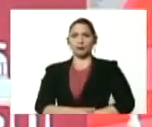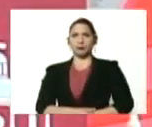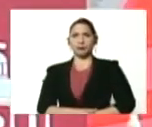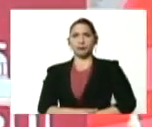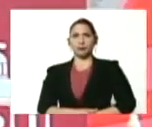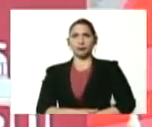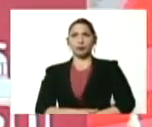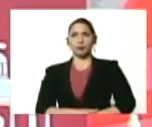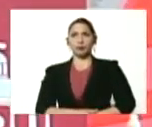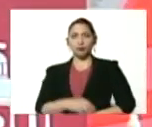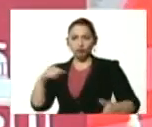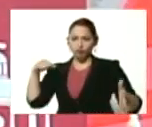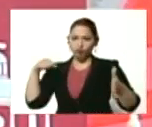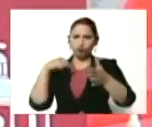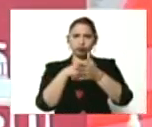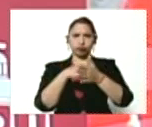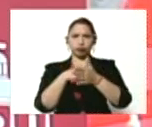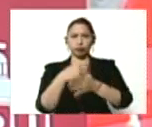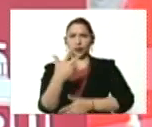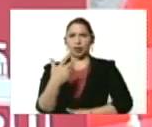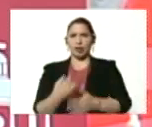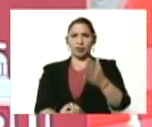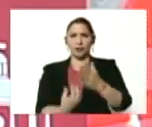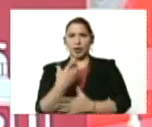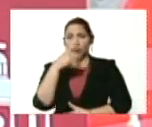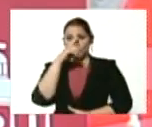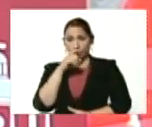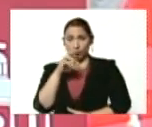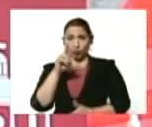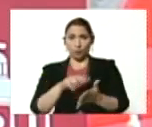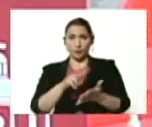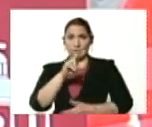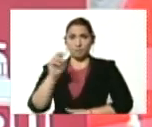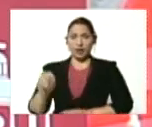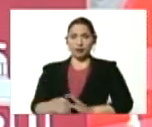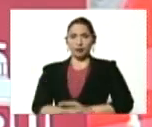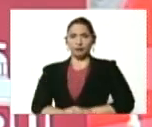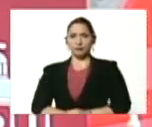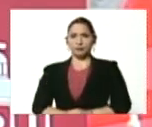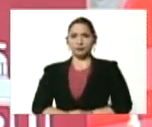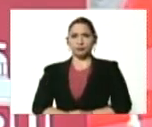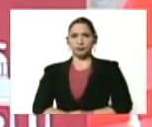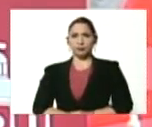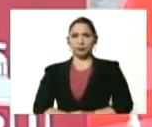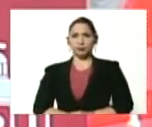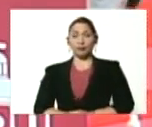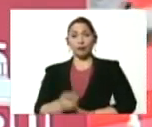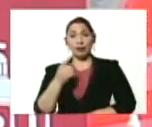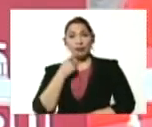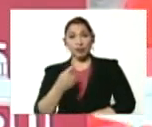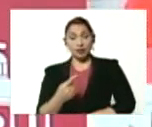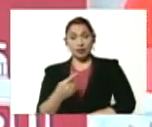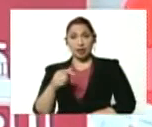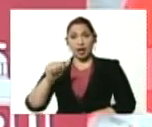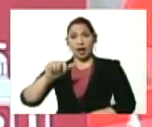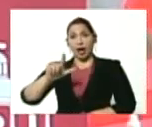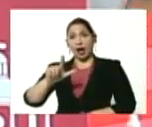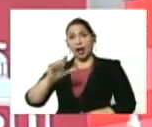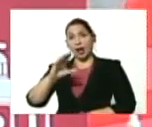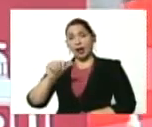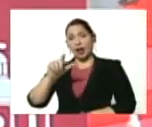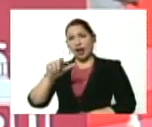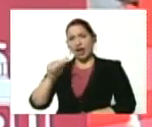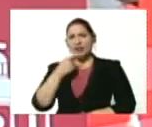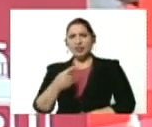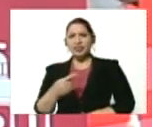es decir, el golpe del 3 de mayo del año 2020. Lo que dice Cliver Alcalá, en todo caso, es lo